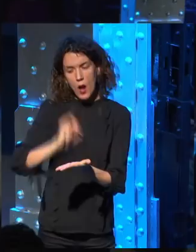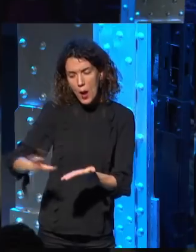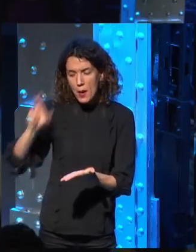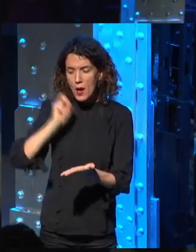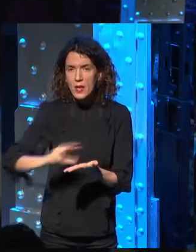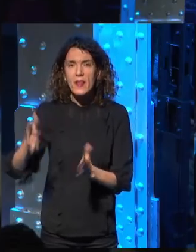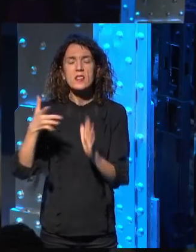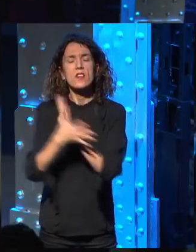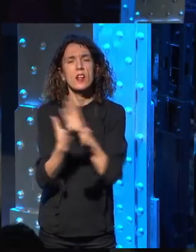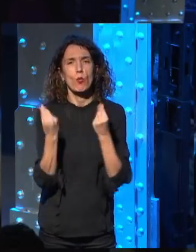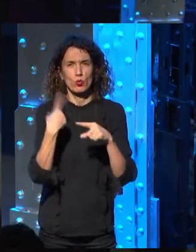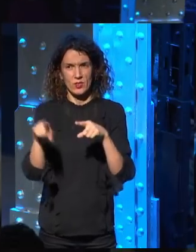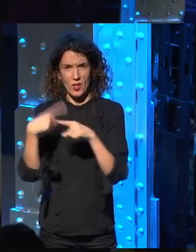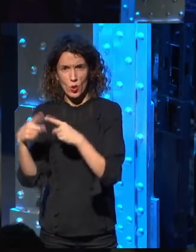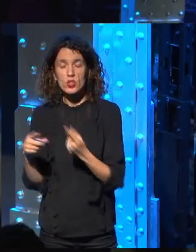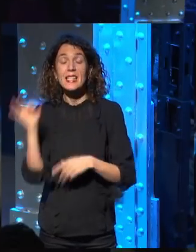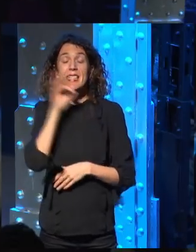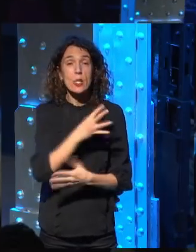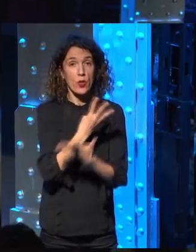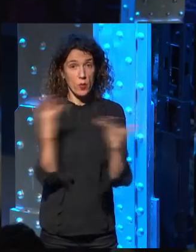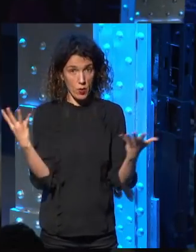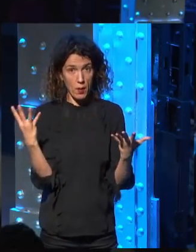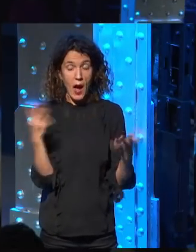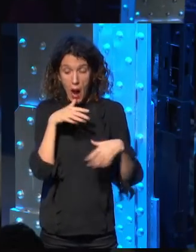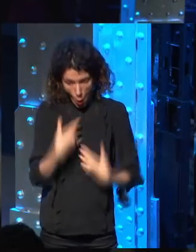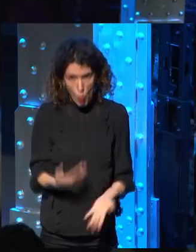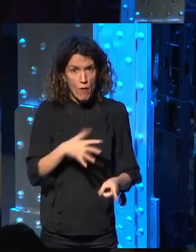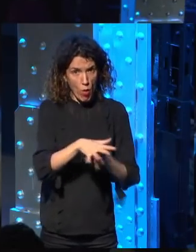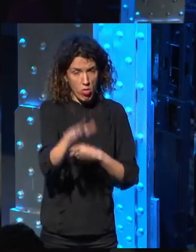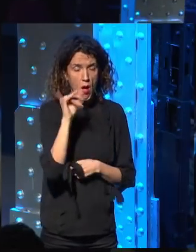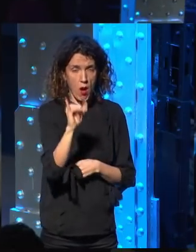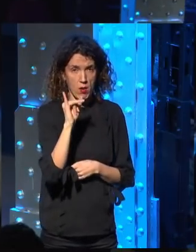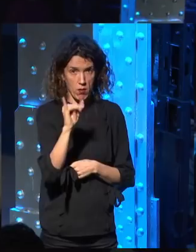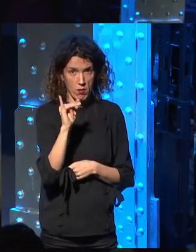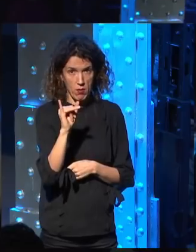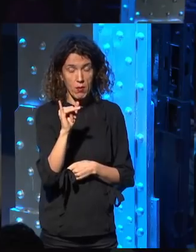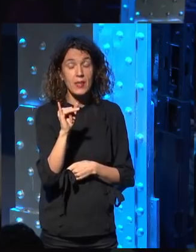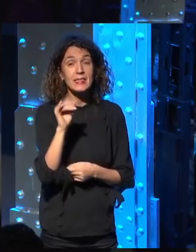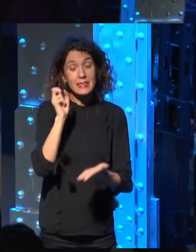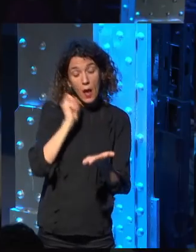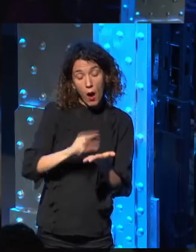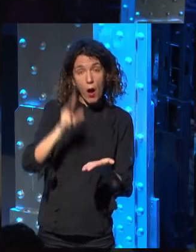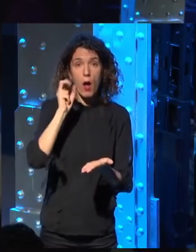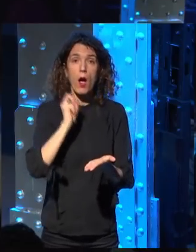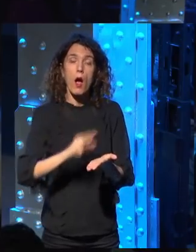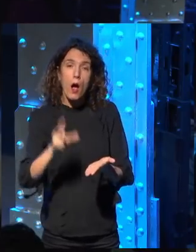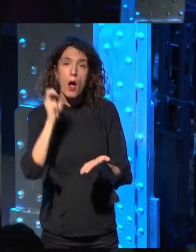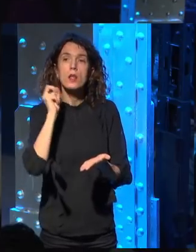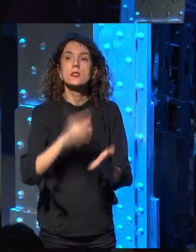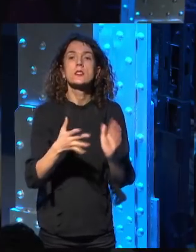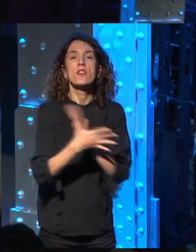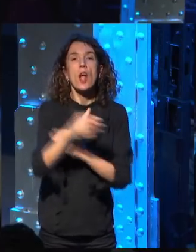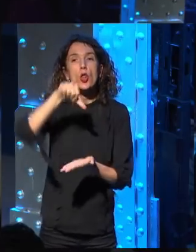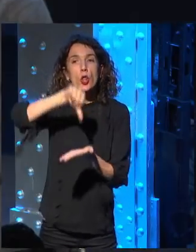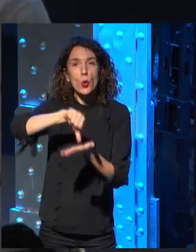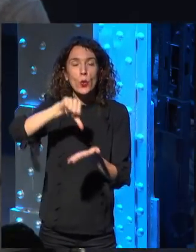muchas cosas. La implicaba en el siglo XIX y la implica ahora mismo, ojo. Es decir, que la caminata implicaba una